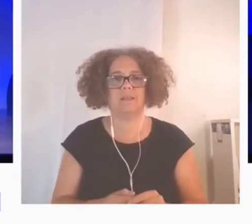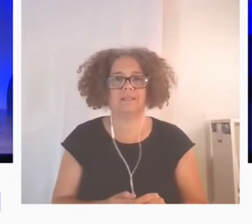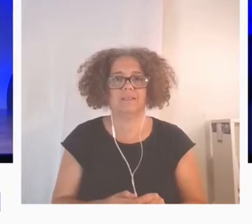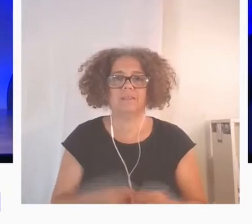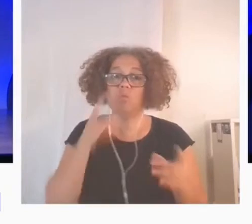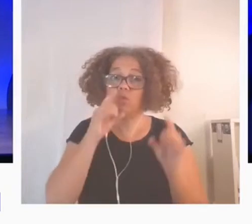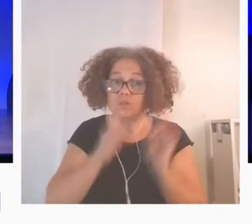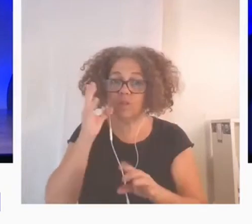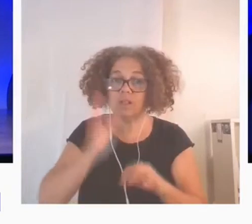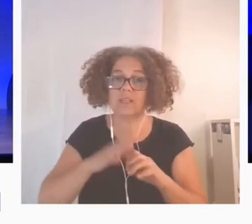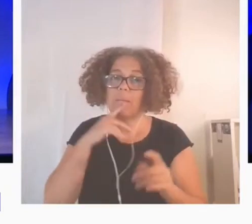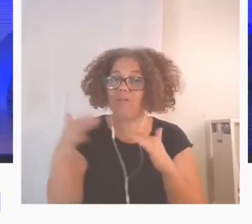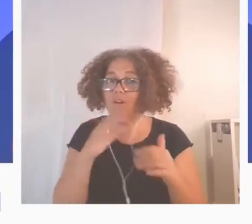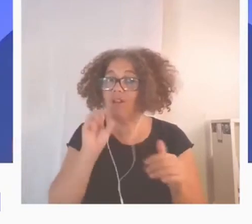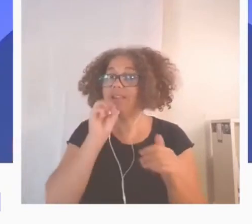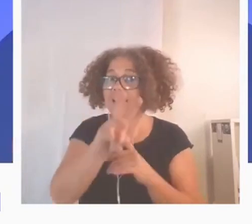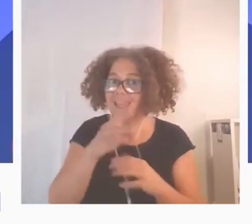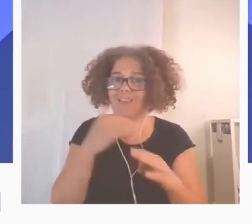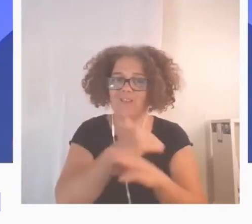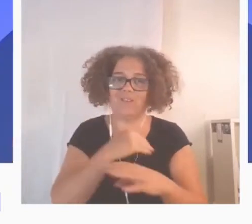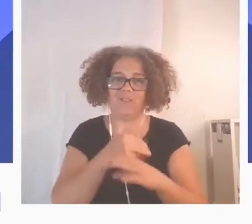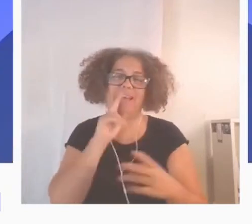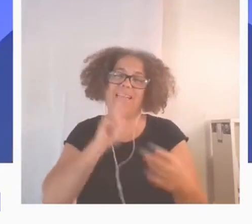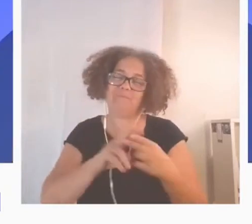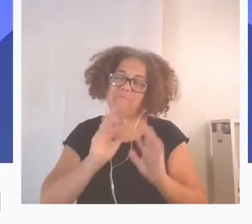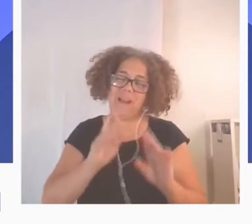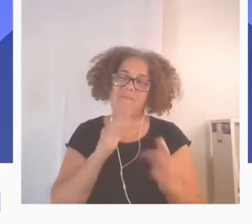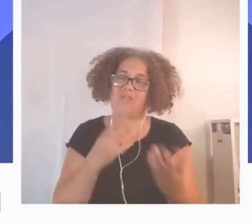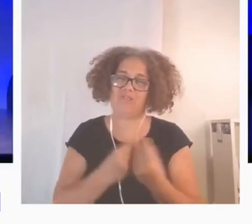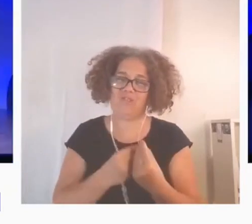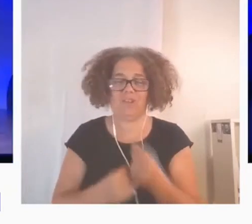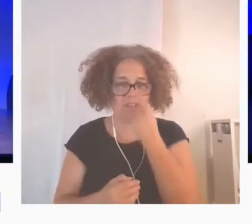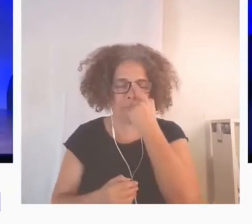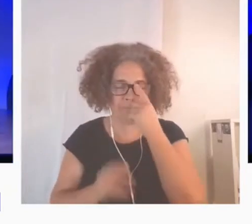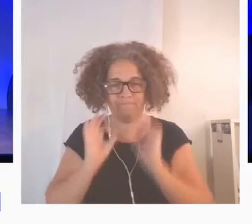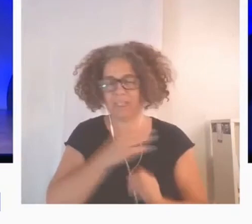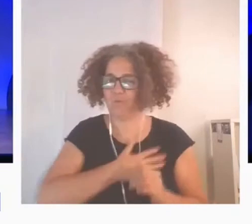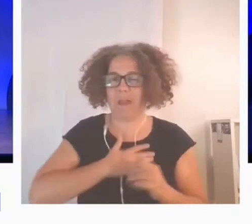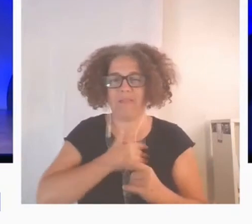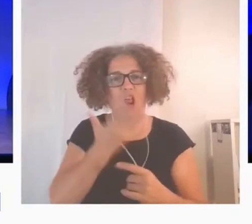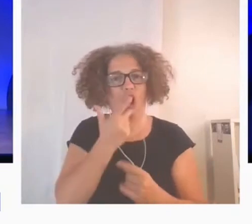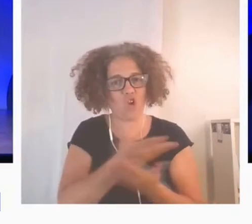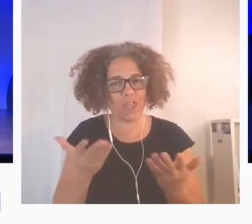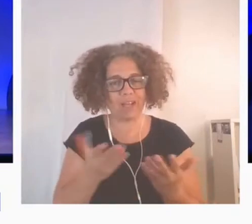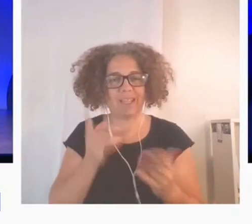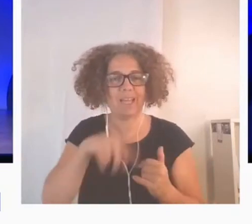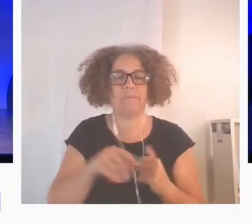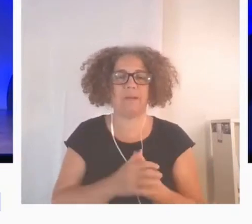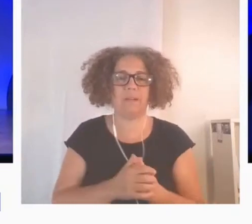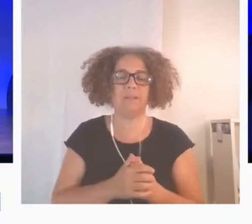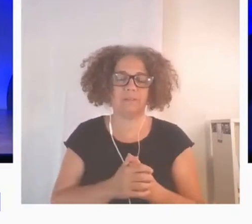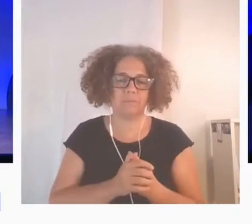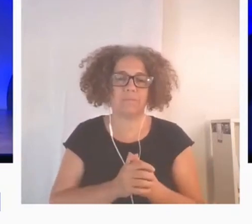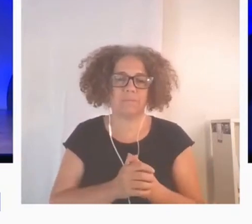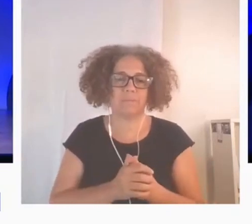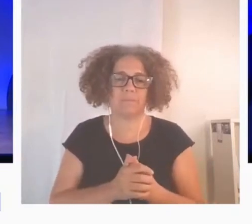bien el foro del 13 de octubre. Obrigada. Esperamos estar con todos. Ha sido un placer conocerle Invitados. y conocer